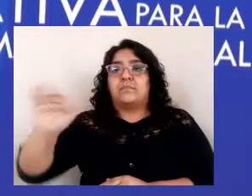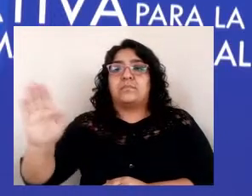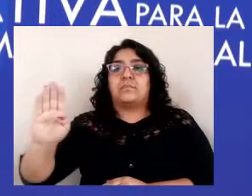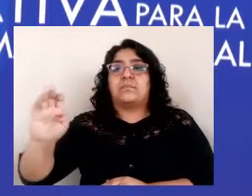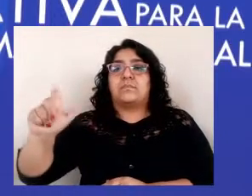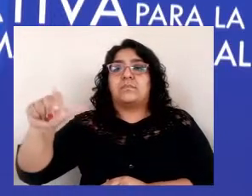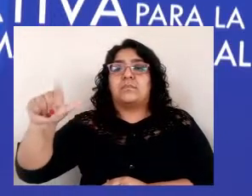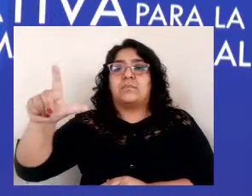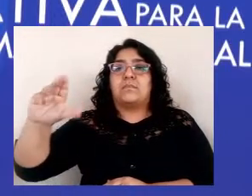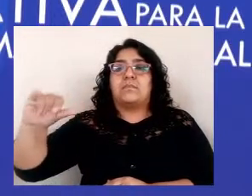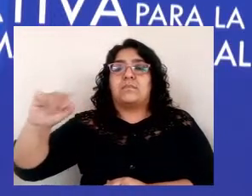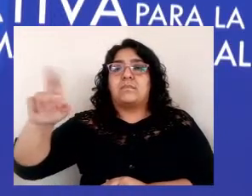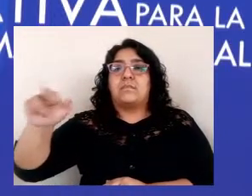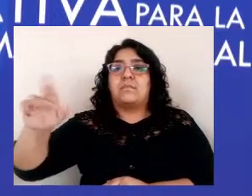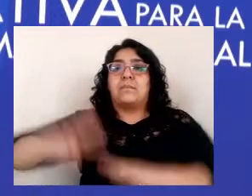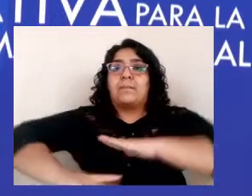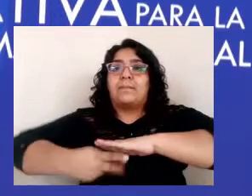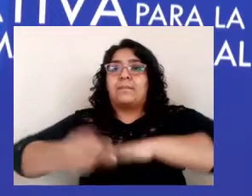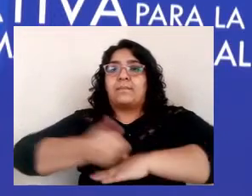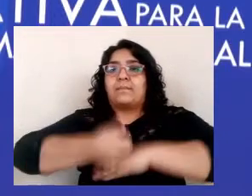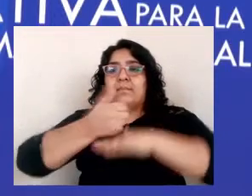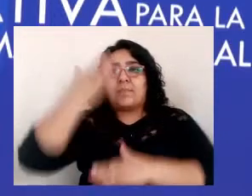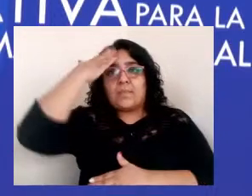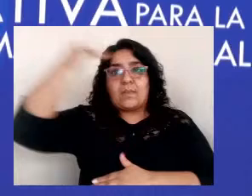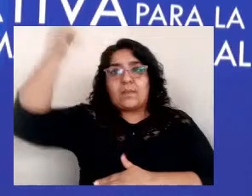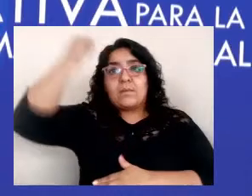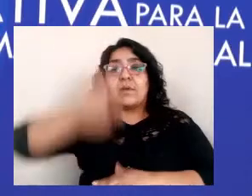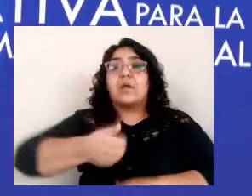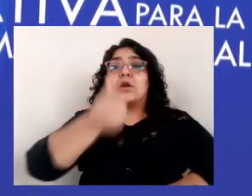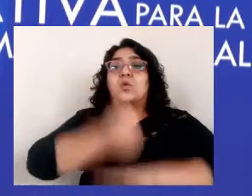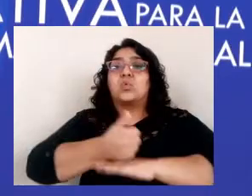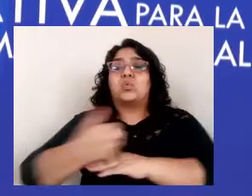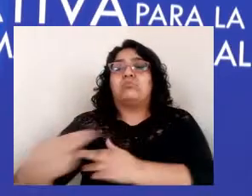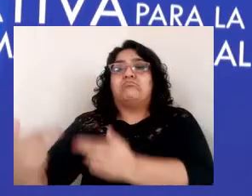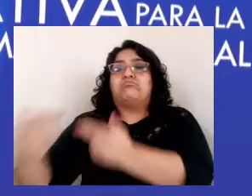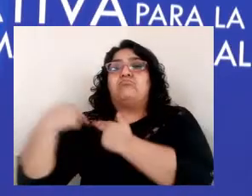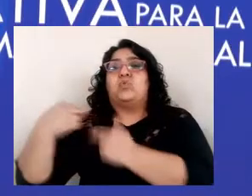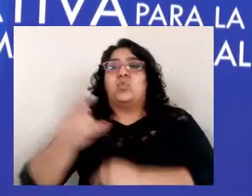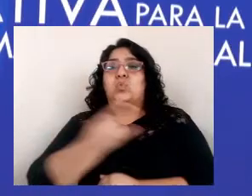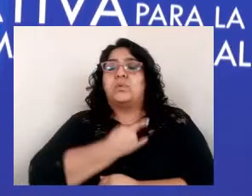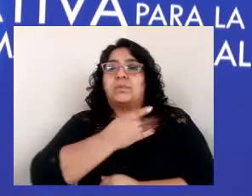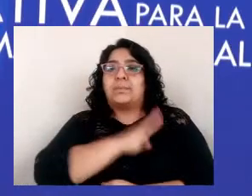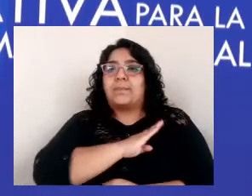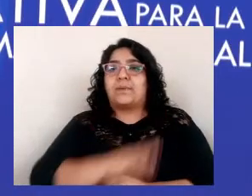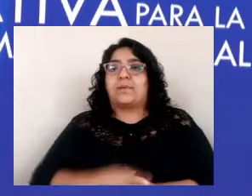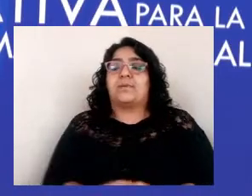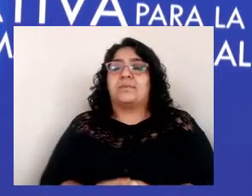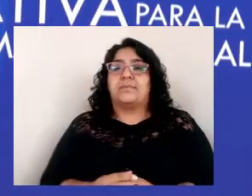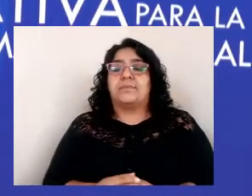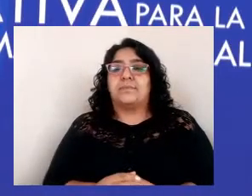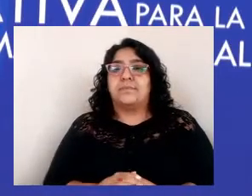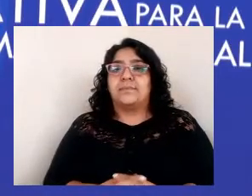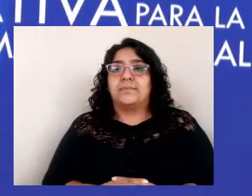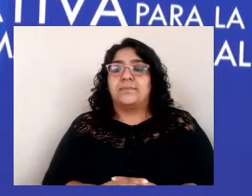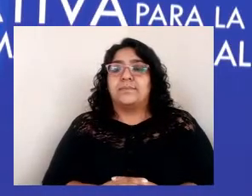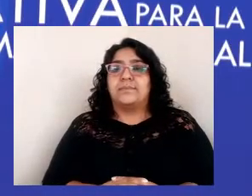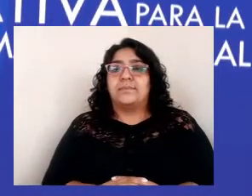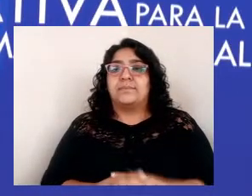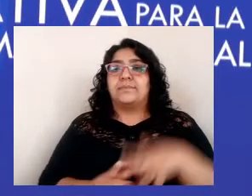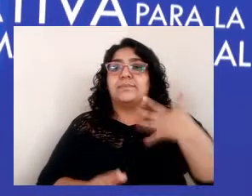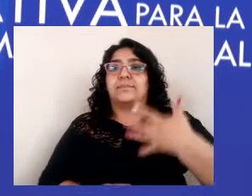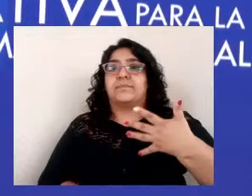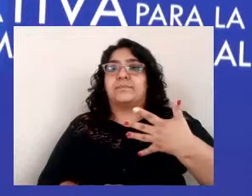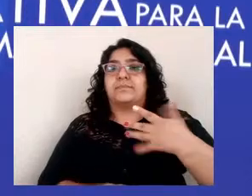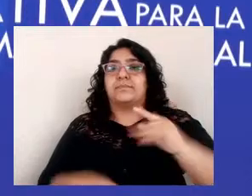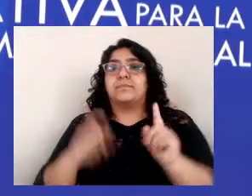vicerrectora académica, rectora encargada de la Universidad Mariana. Quinto, palabras del